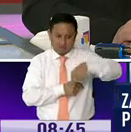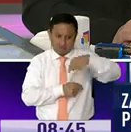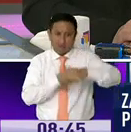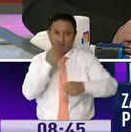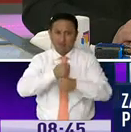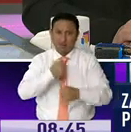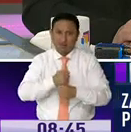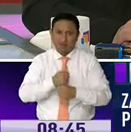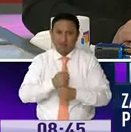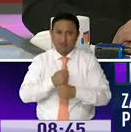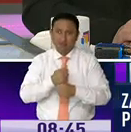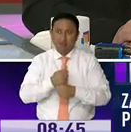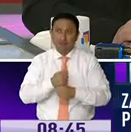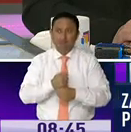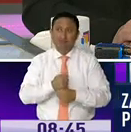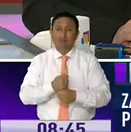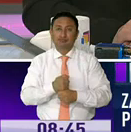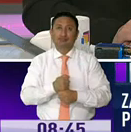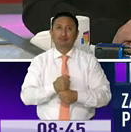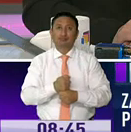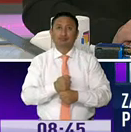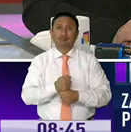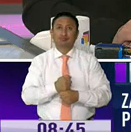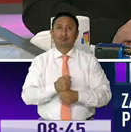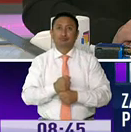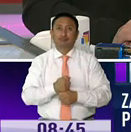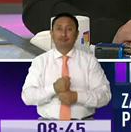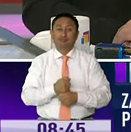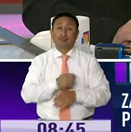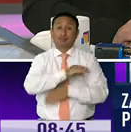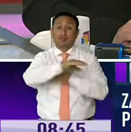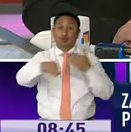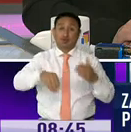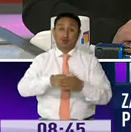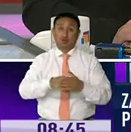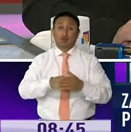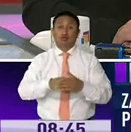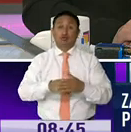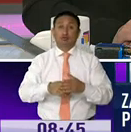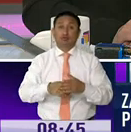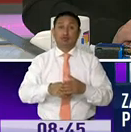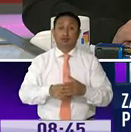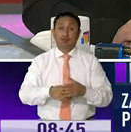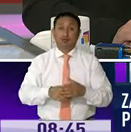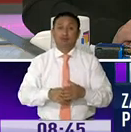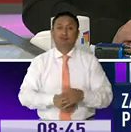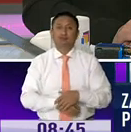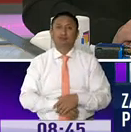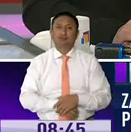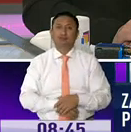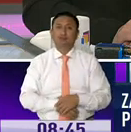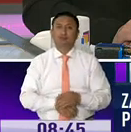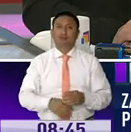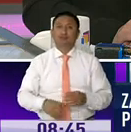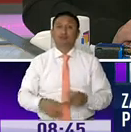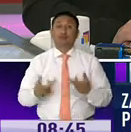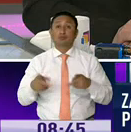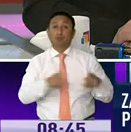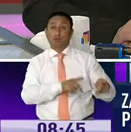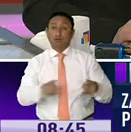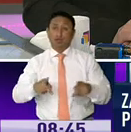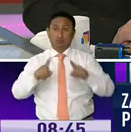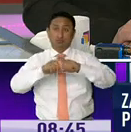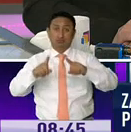activos de las instituciones como agentes de tránsito, todos, absolutamente la operatividad está al 100%. Ahora, que tenemos planes de contingencia,